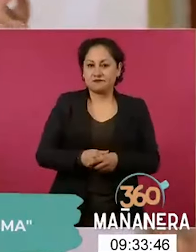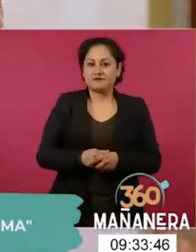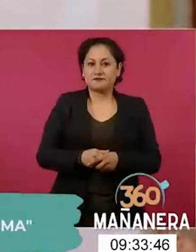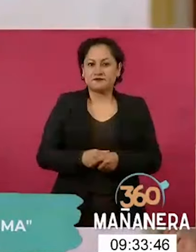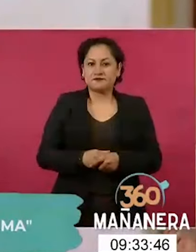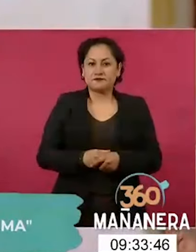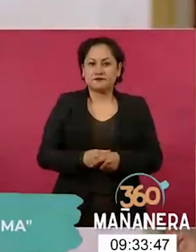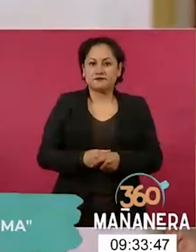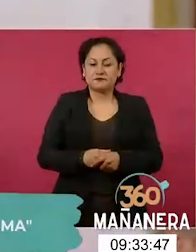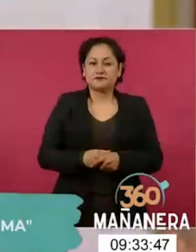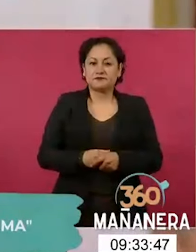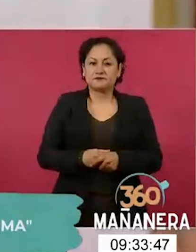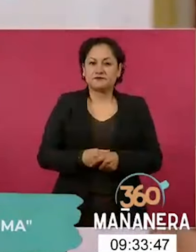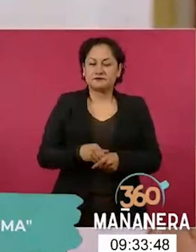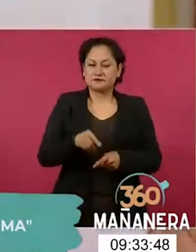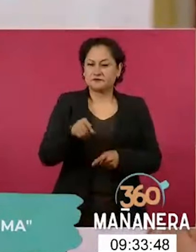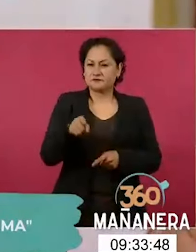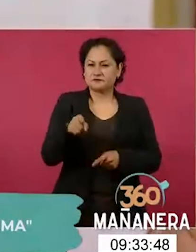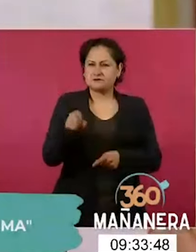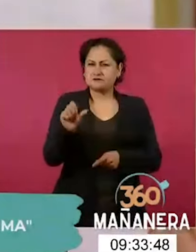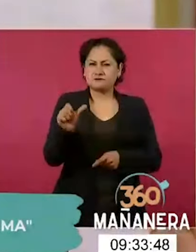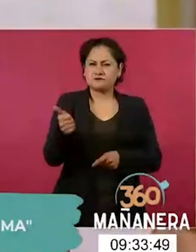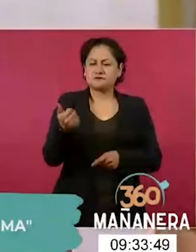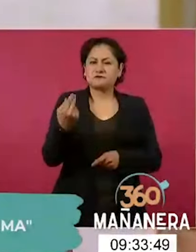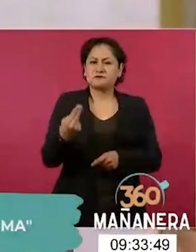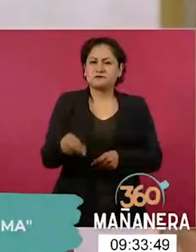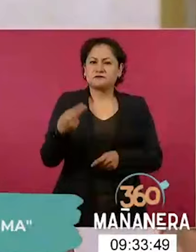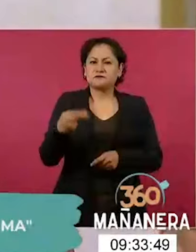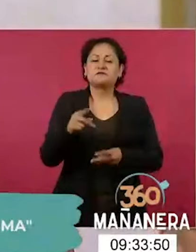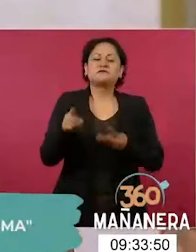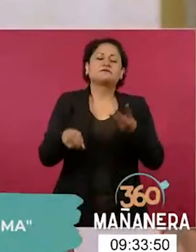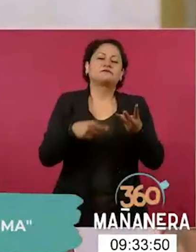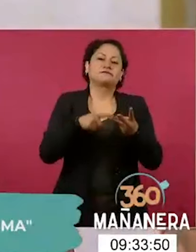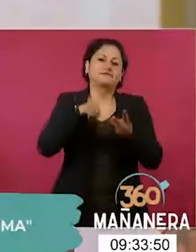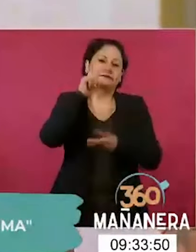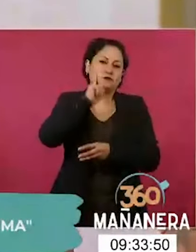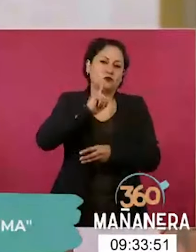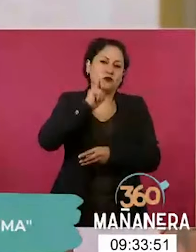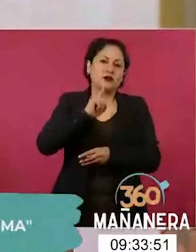pin cómo se llama Carmen